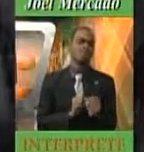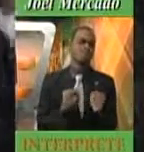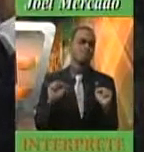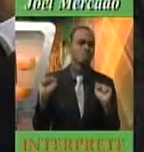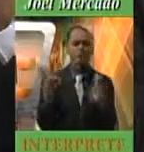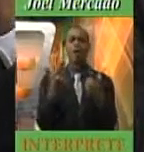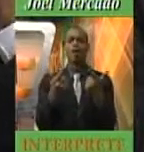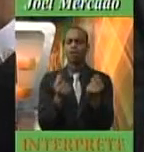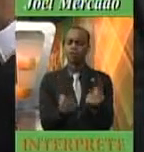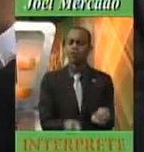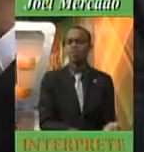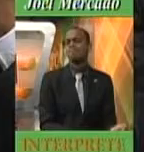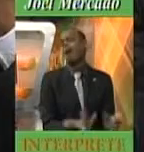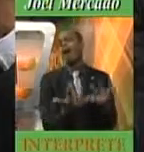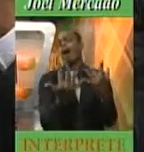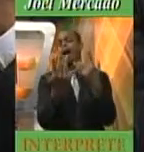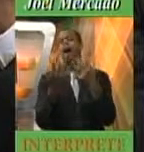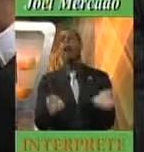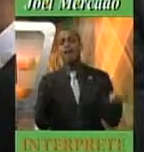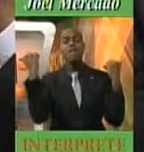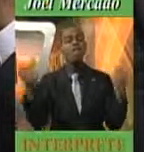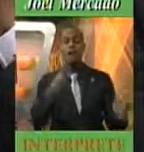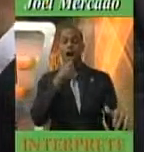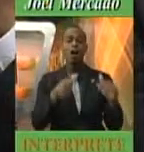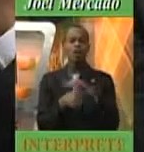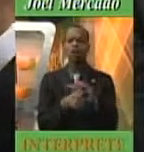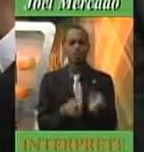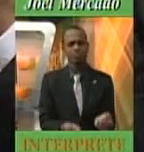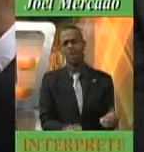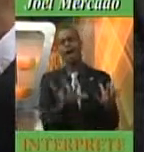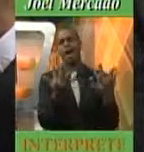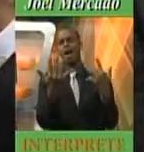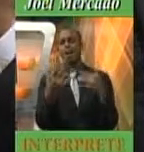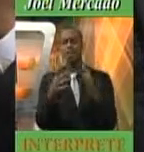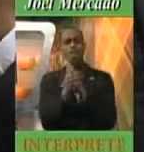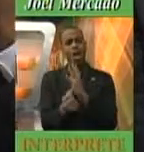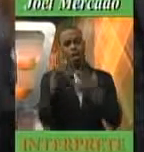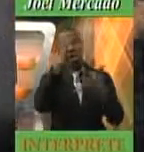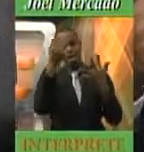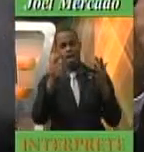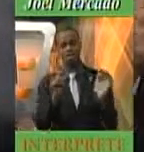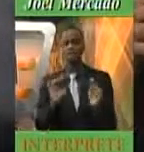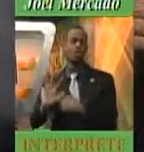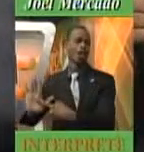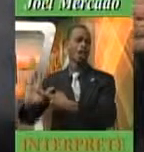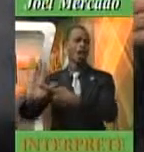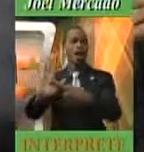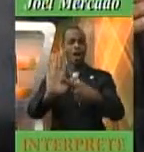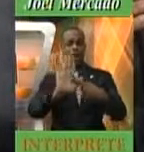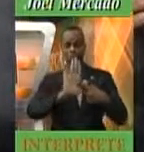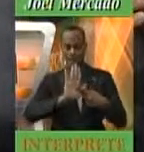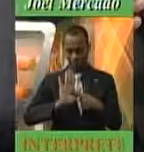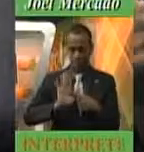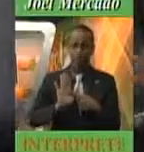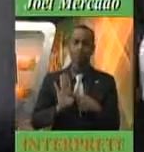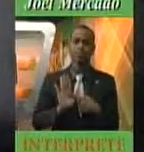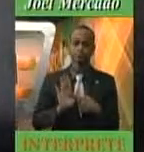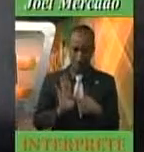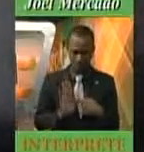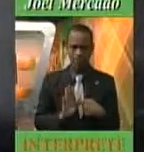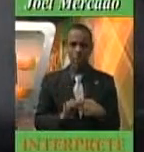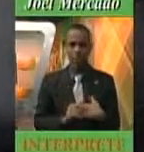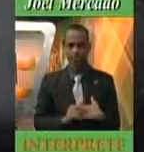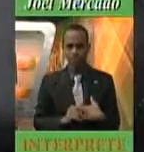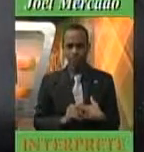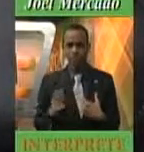salga todo lo que hay escondido. Los talentos queremos que salgan y que sean ellos los que, digamos,